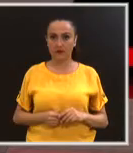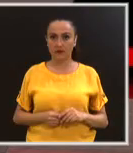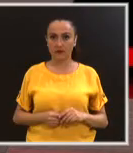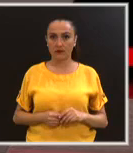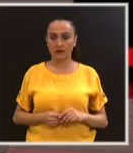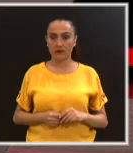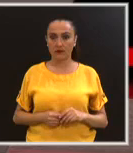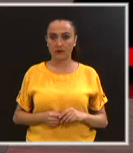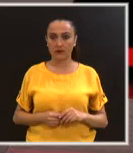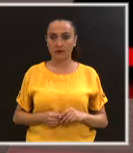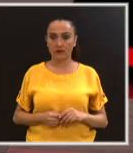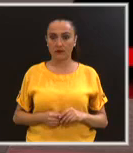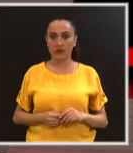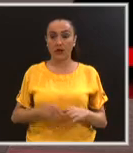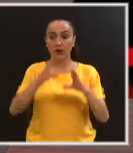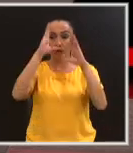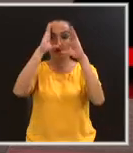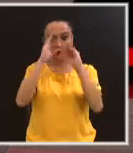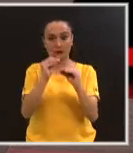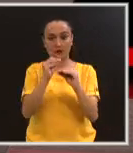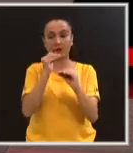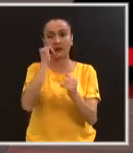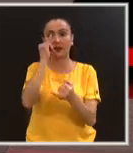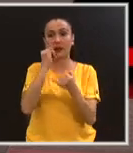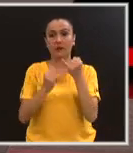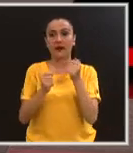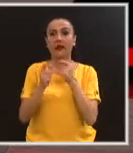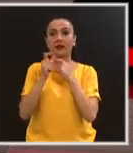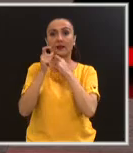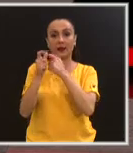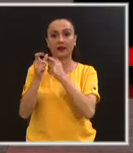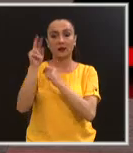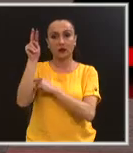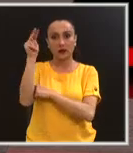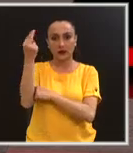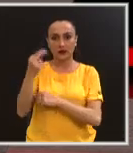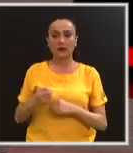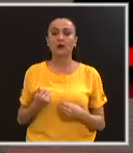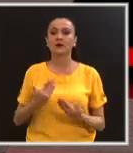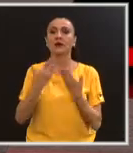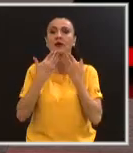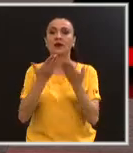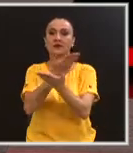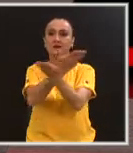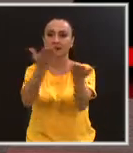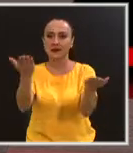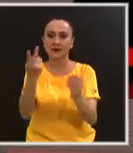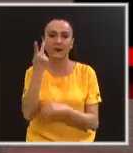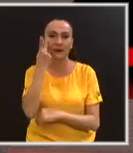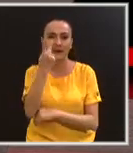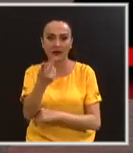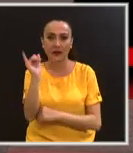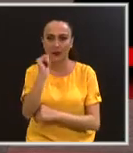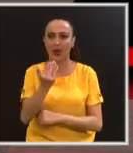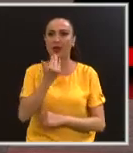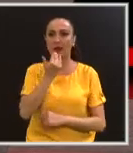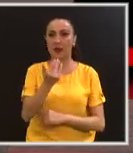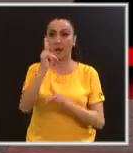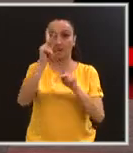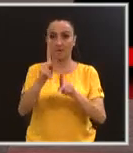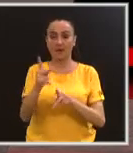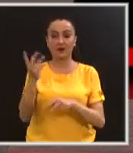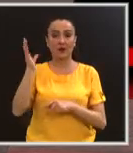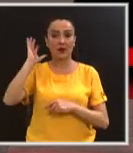muller con esta información ponemos punto final a esta edición de extra noticias Muchísimas gracias por su compañía también agradecemos a quienes nos